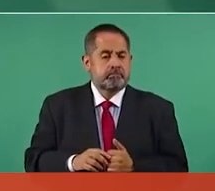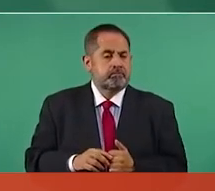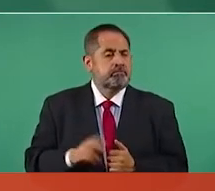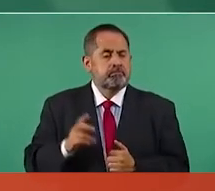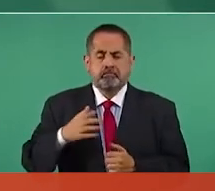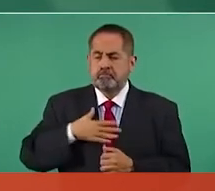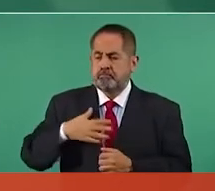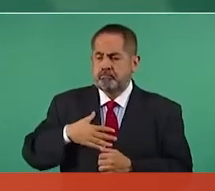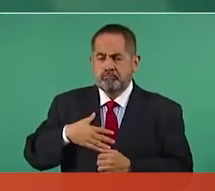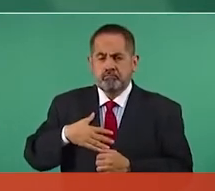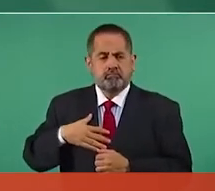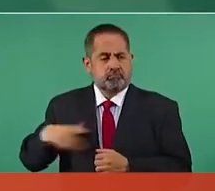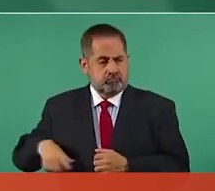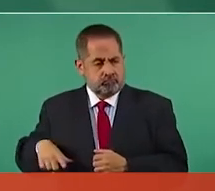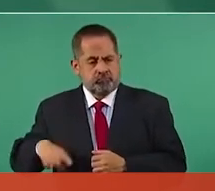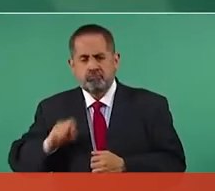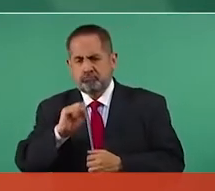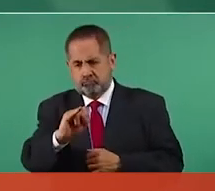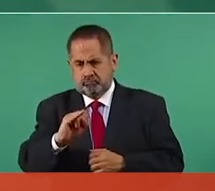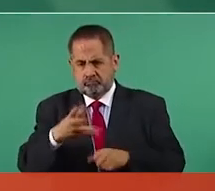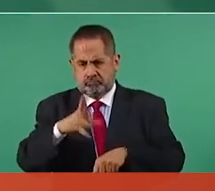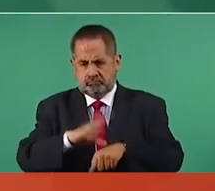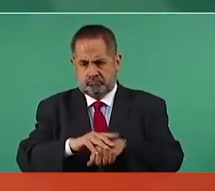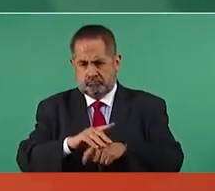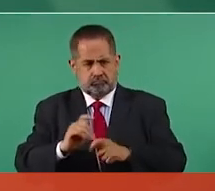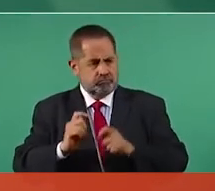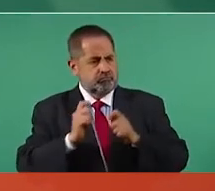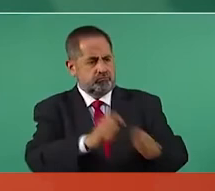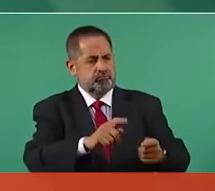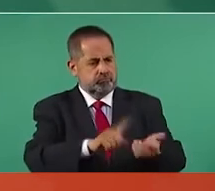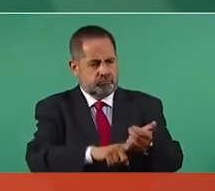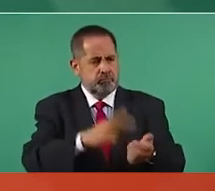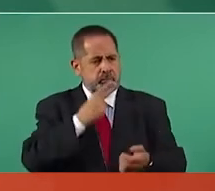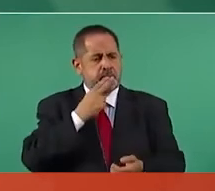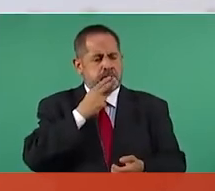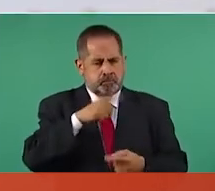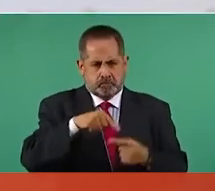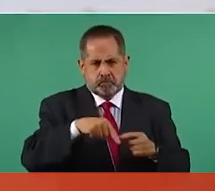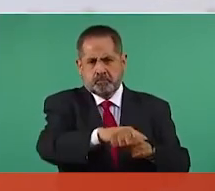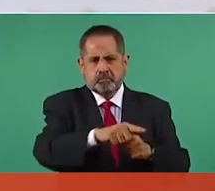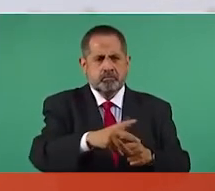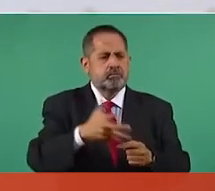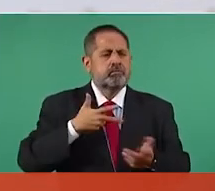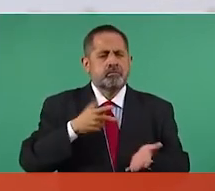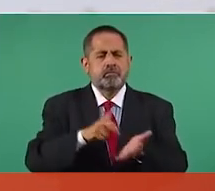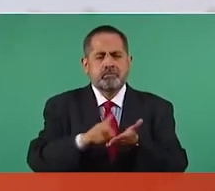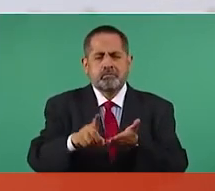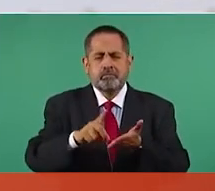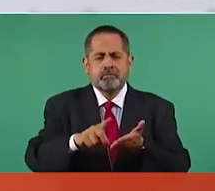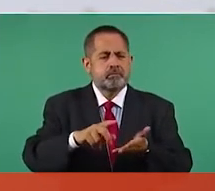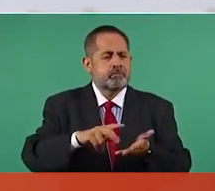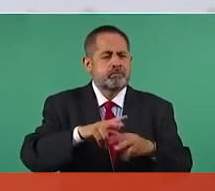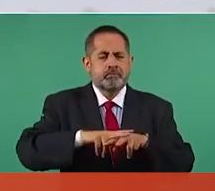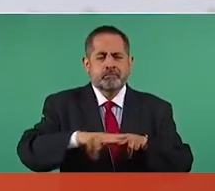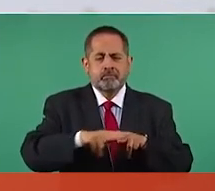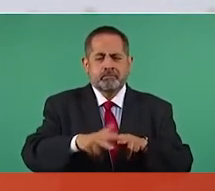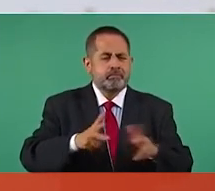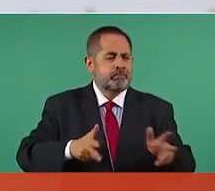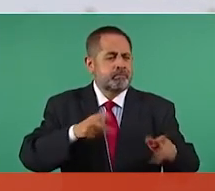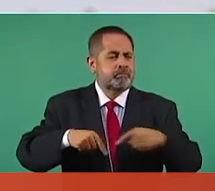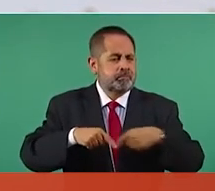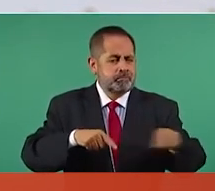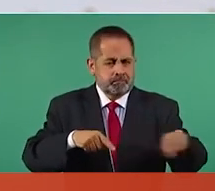entrega la concesión para que se utilice el derecho de vía. También